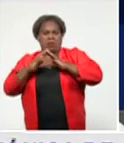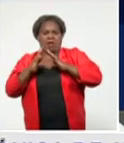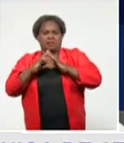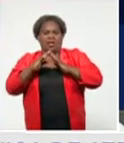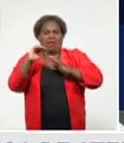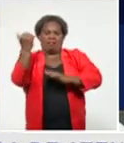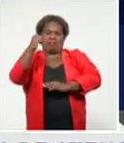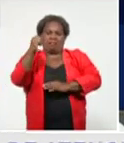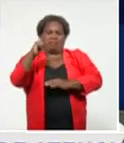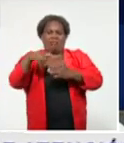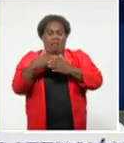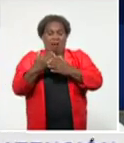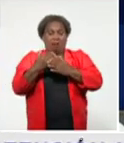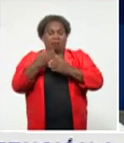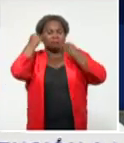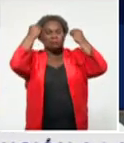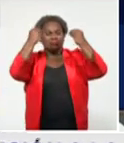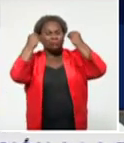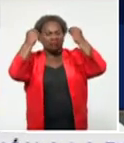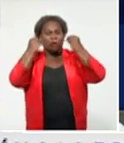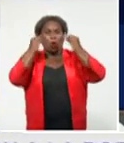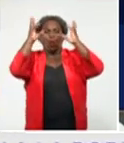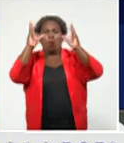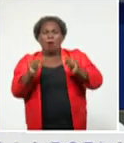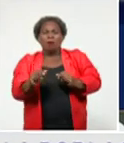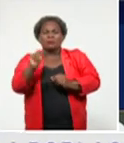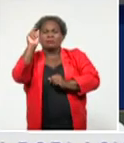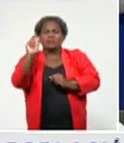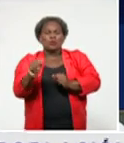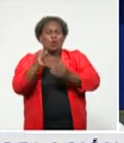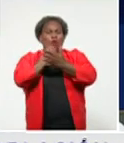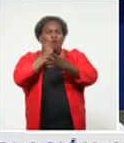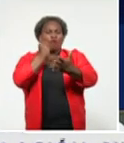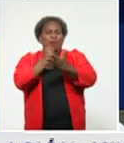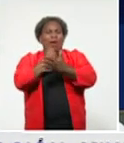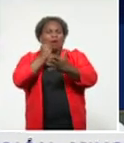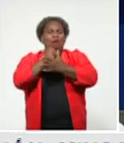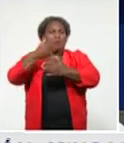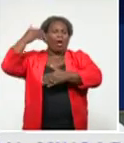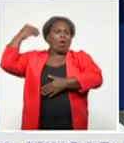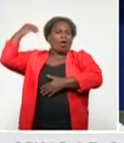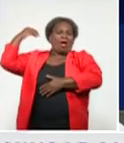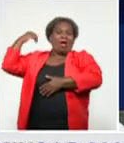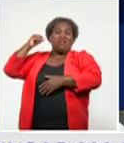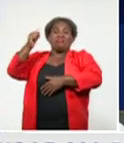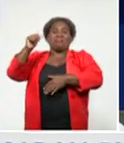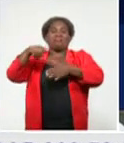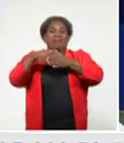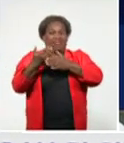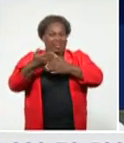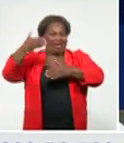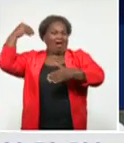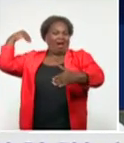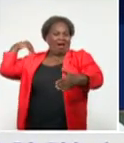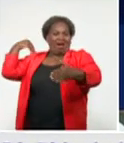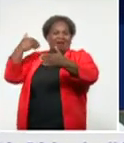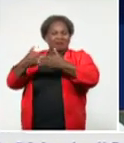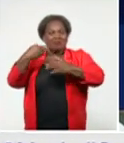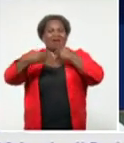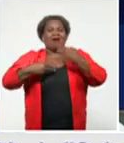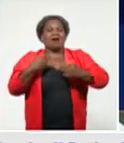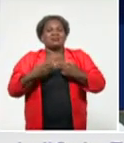Si uno evalúa cuántos casos se han confirmado 10 días para atrás, es lo que hace que estas cifras se